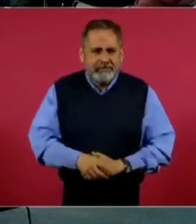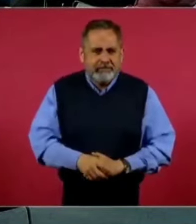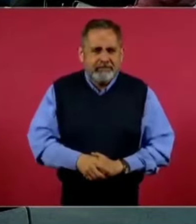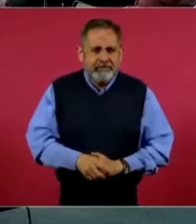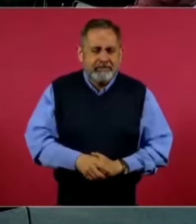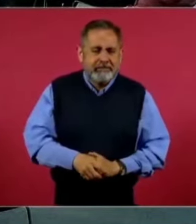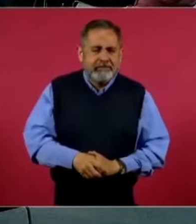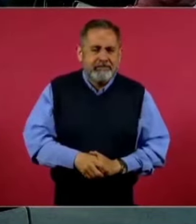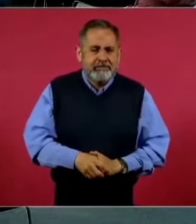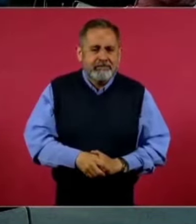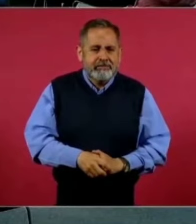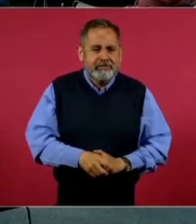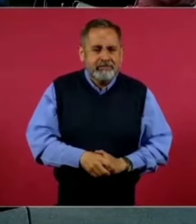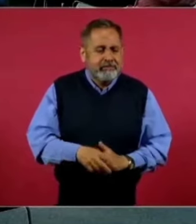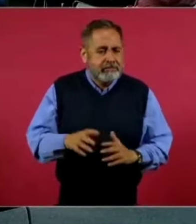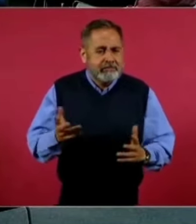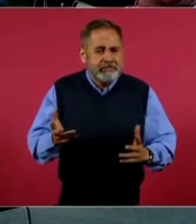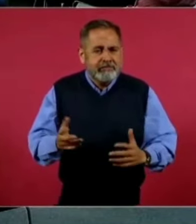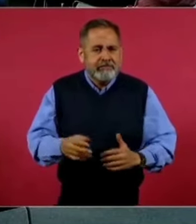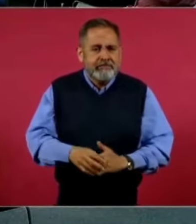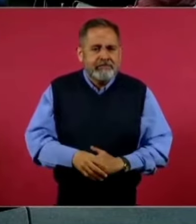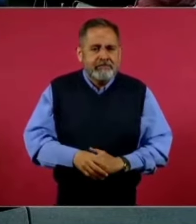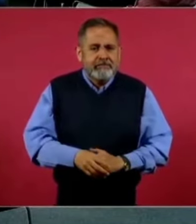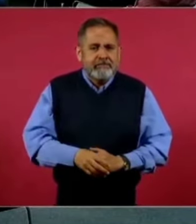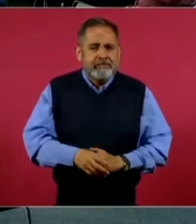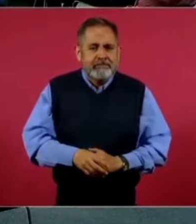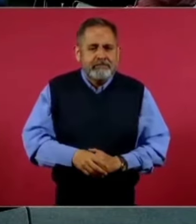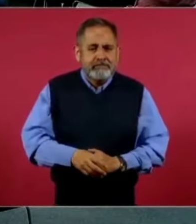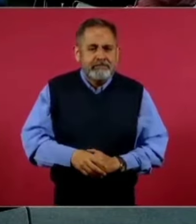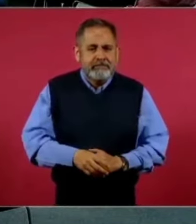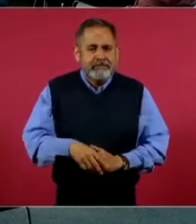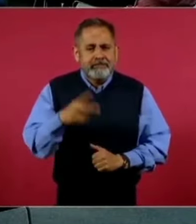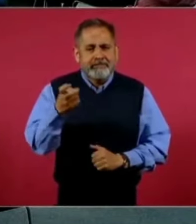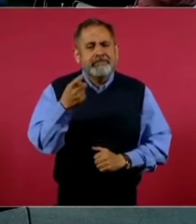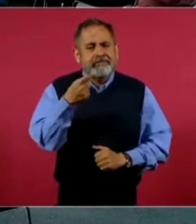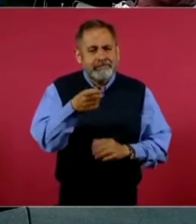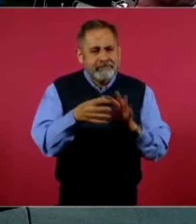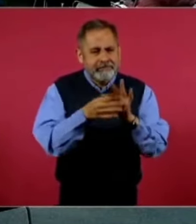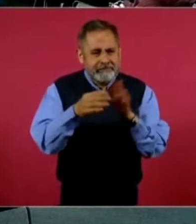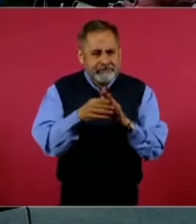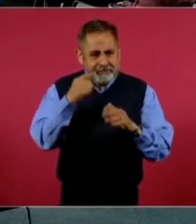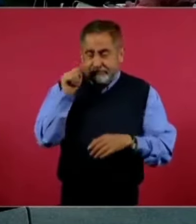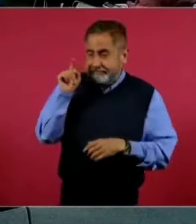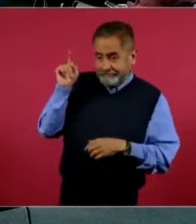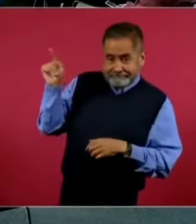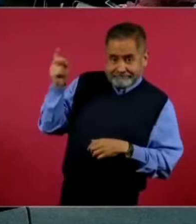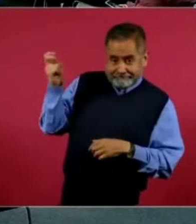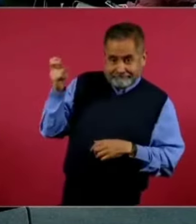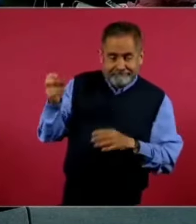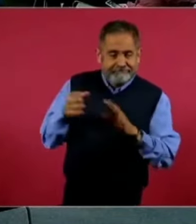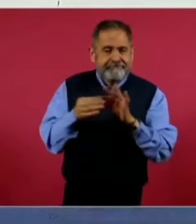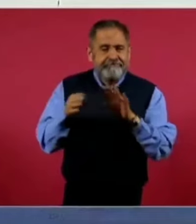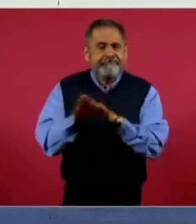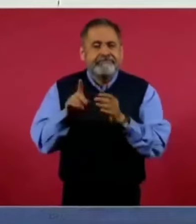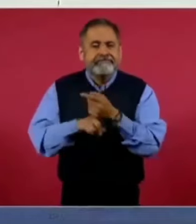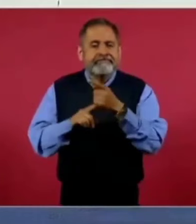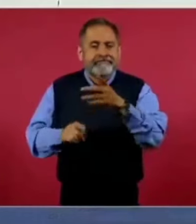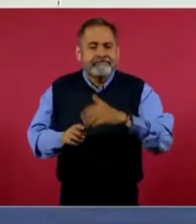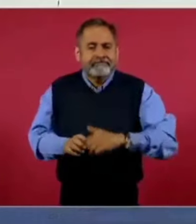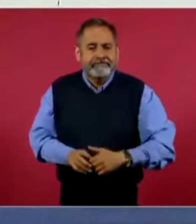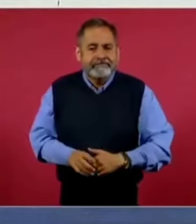1988 entonces Pero esto es lo que lo que quiero aparte de